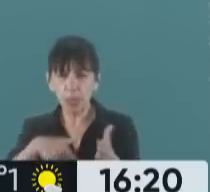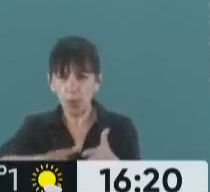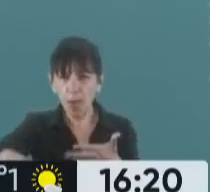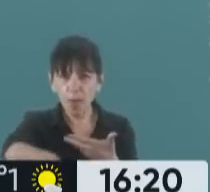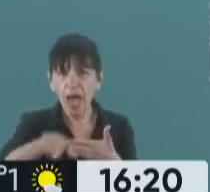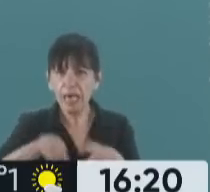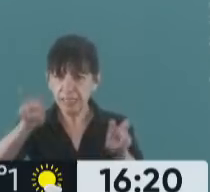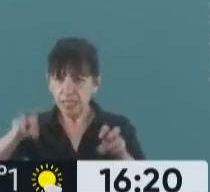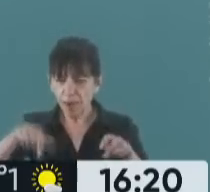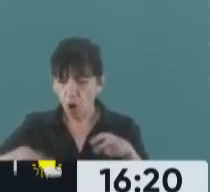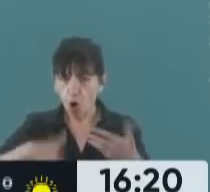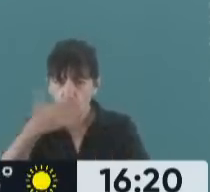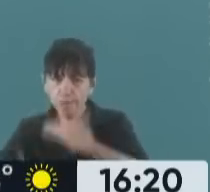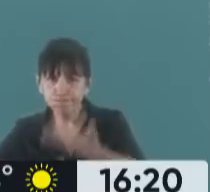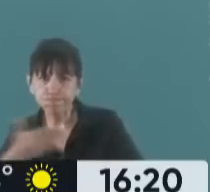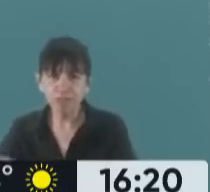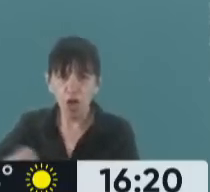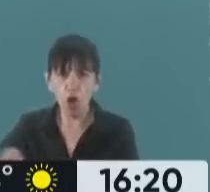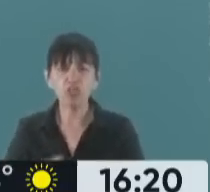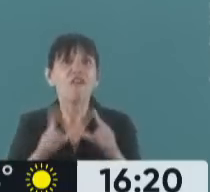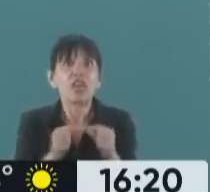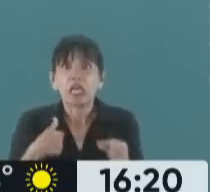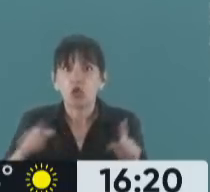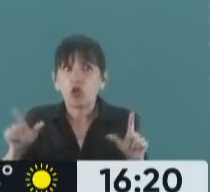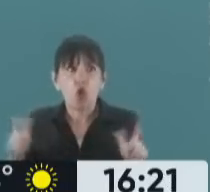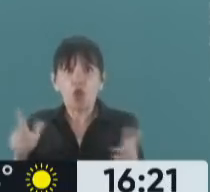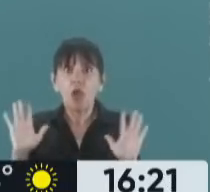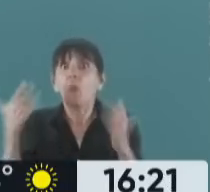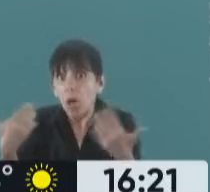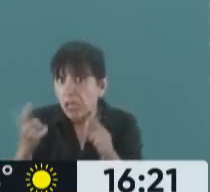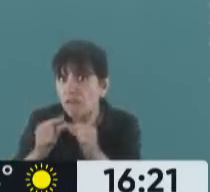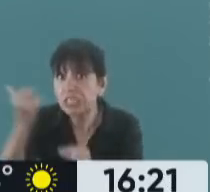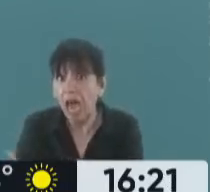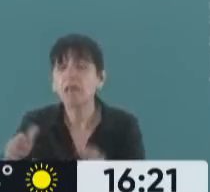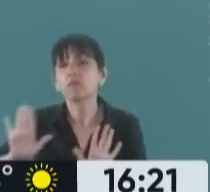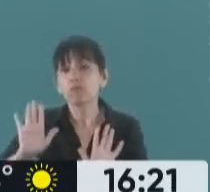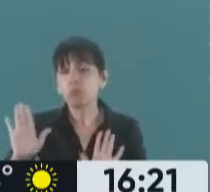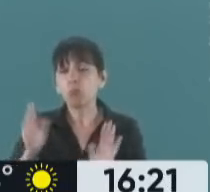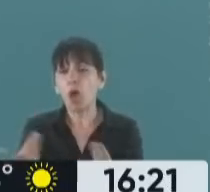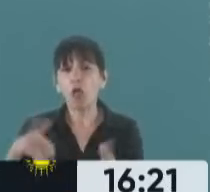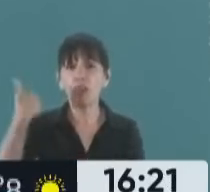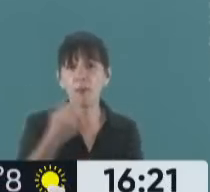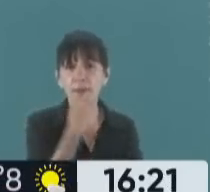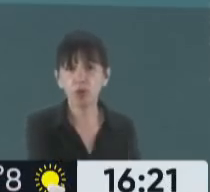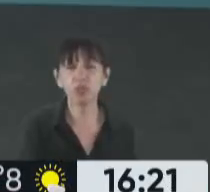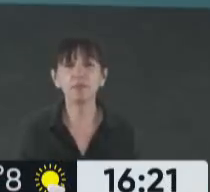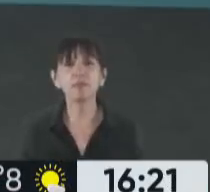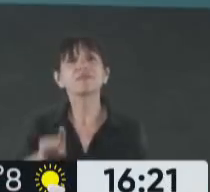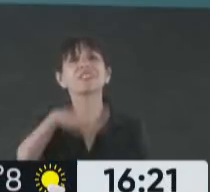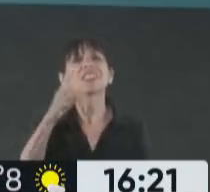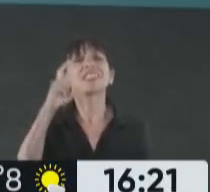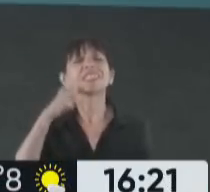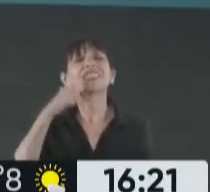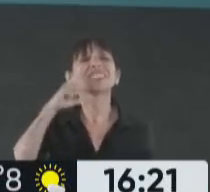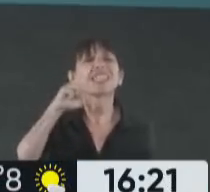en este momento llevándose adelante. Muchas gracias. No tengo la fecha yo. Por ahí está la fecha y yo no la tengo, la puedo consultar. Muchas gracias. Silvia Mercado,